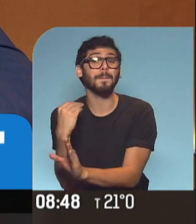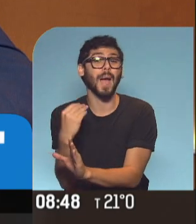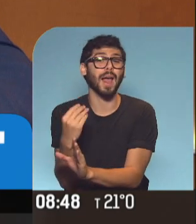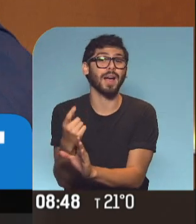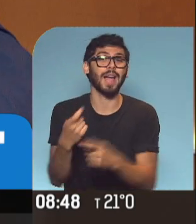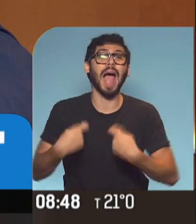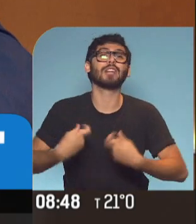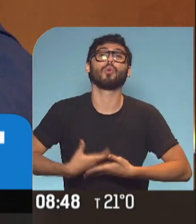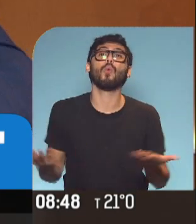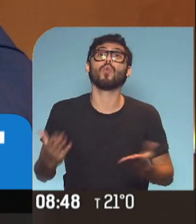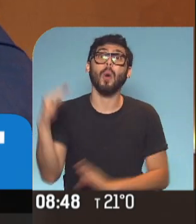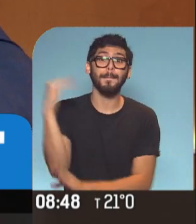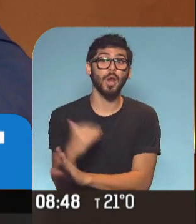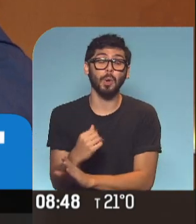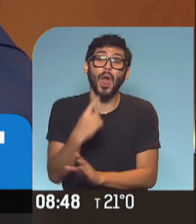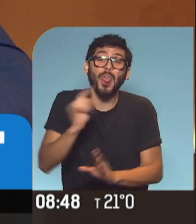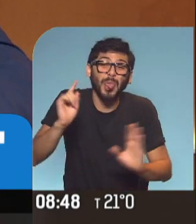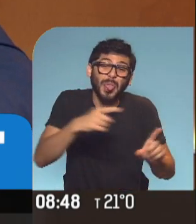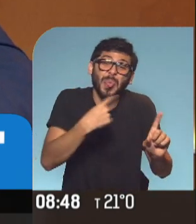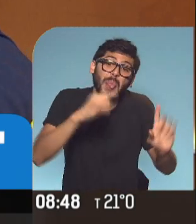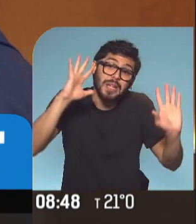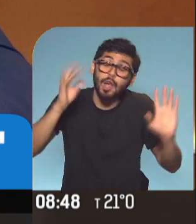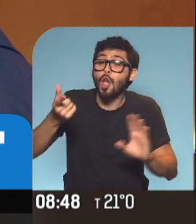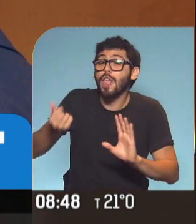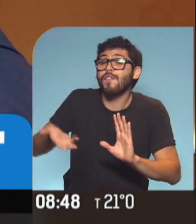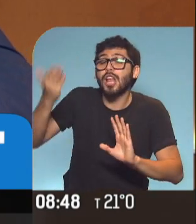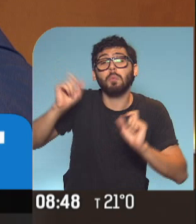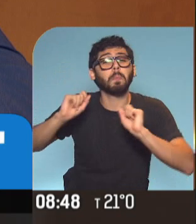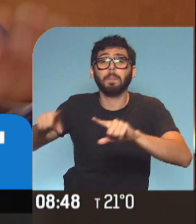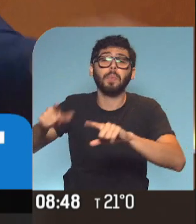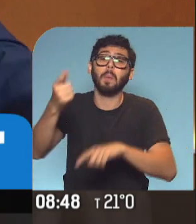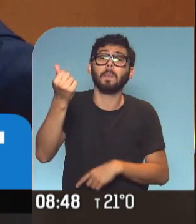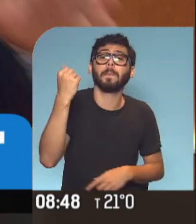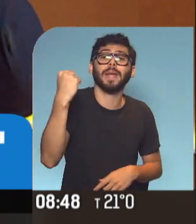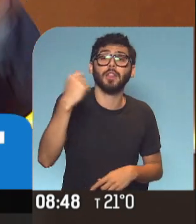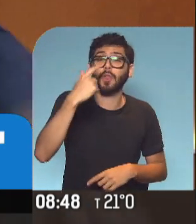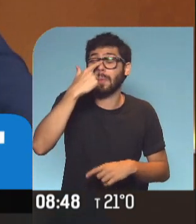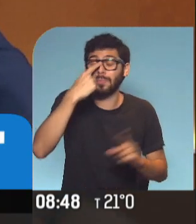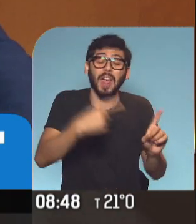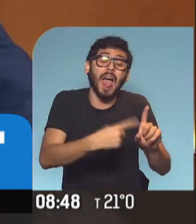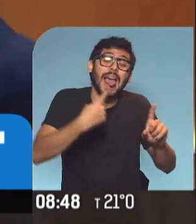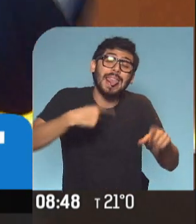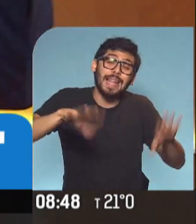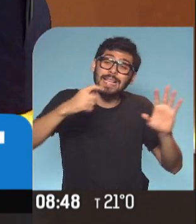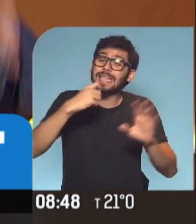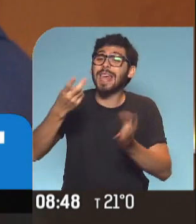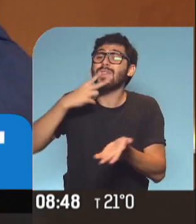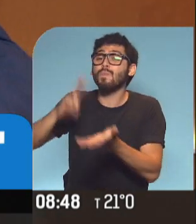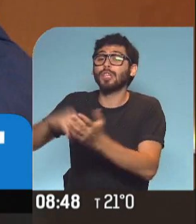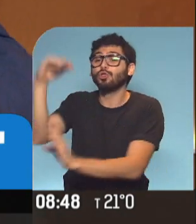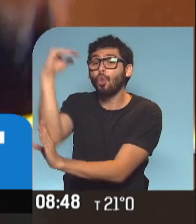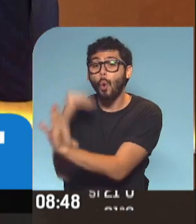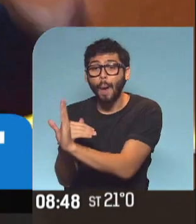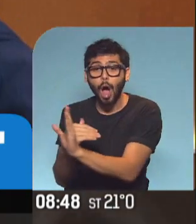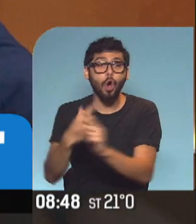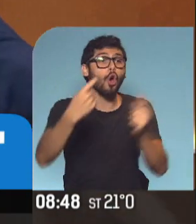el gasto público porque suponen de solamente un fenómeno monetario y que en realidad ha sido pájaros tienen la teoría de que si bajan los impuestos suben las